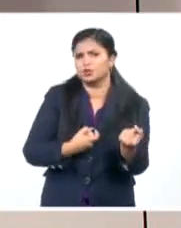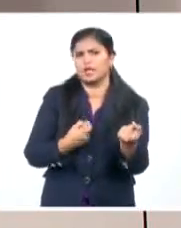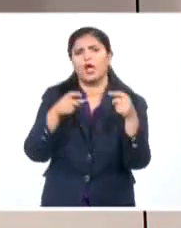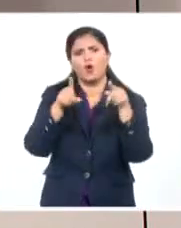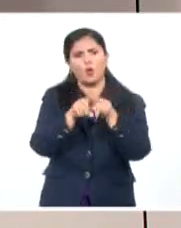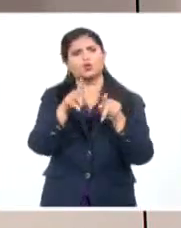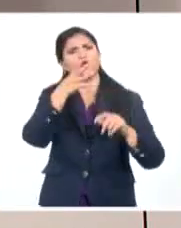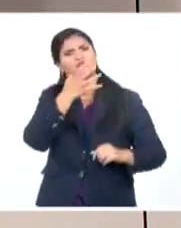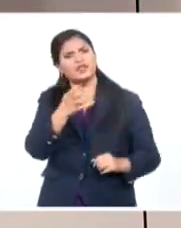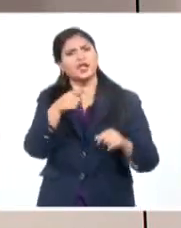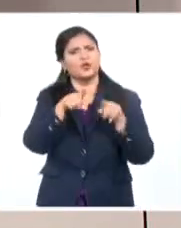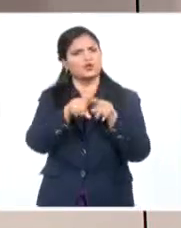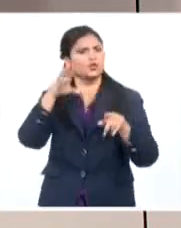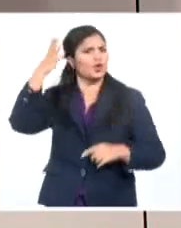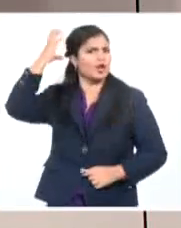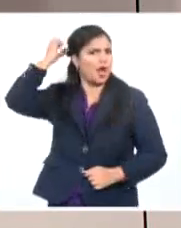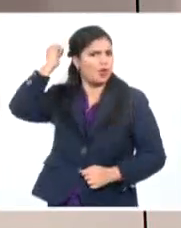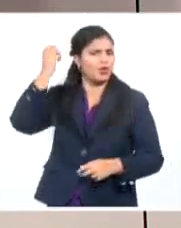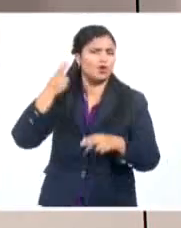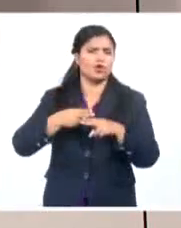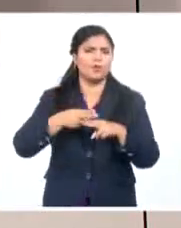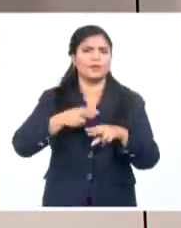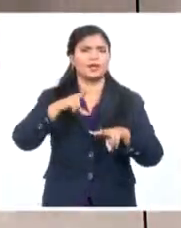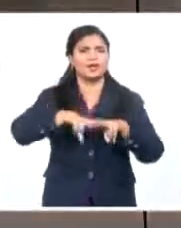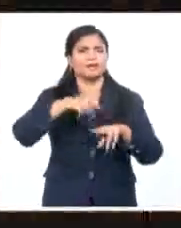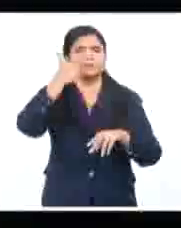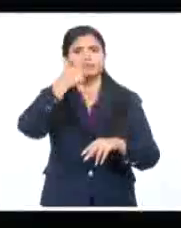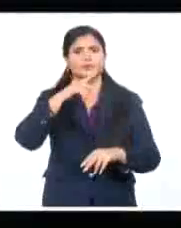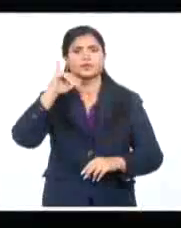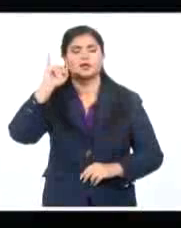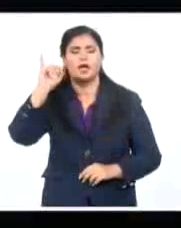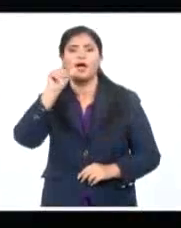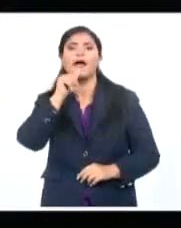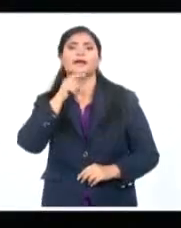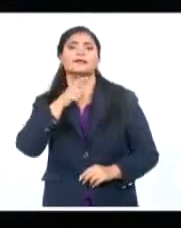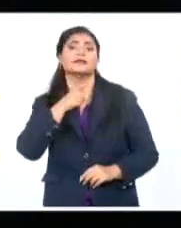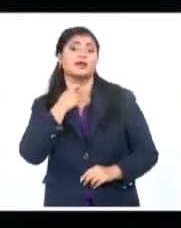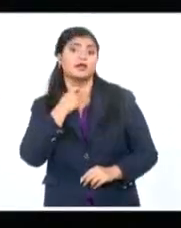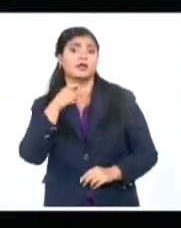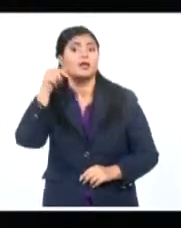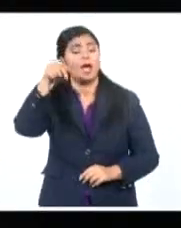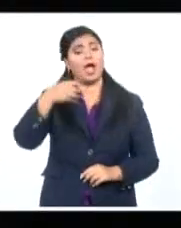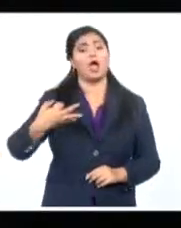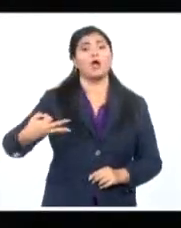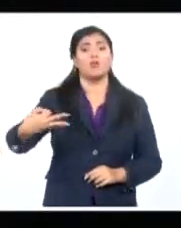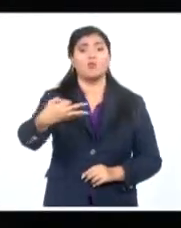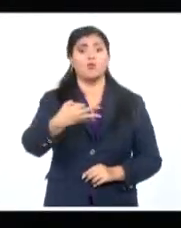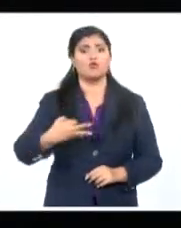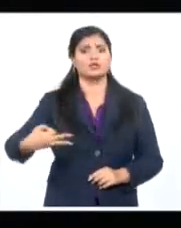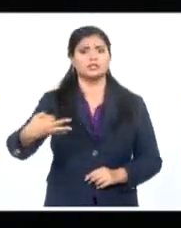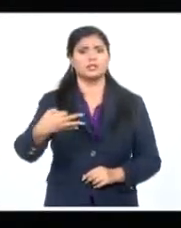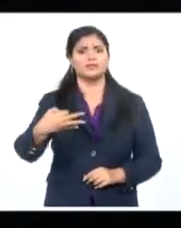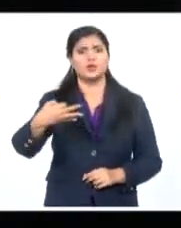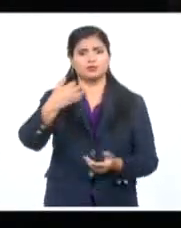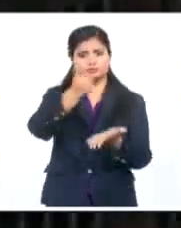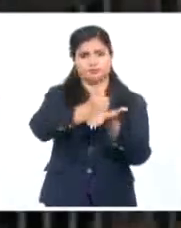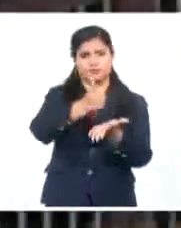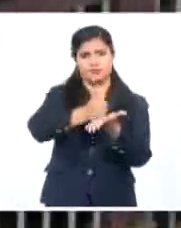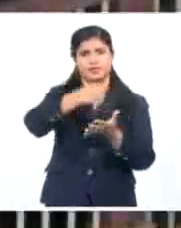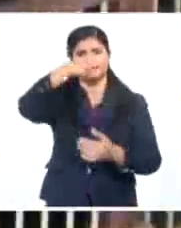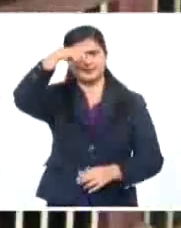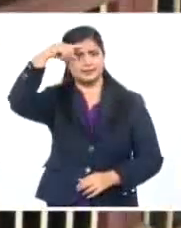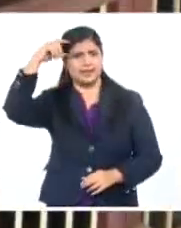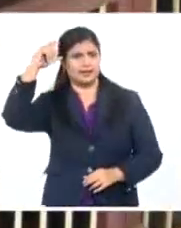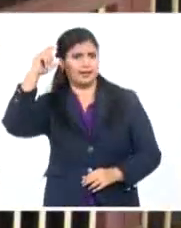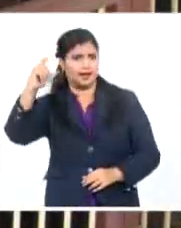trovada poética una casa en mi canción en un escenario histórico y familiar frente al